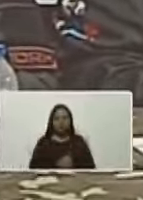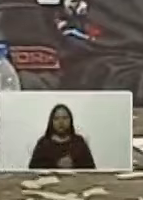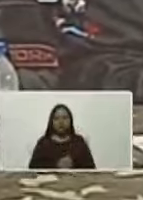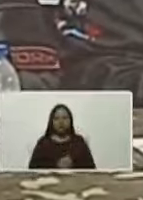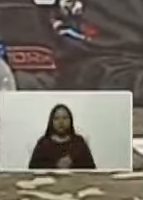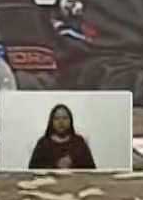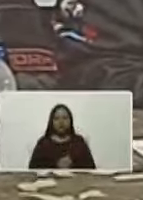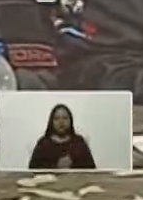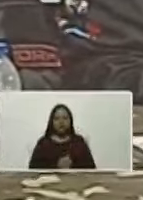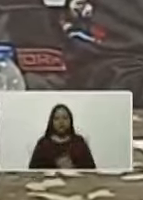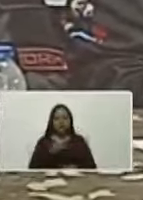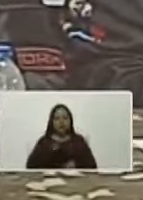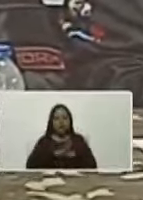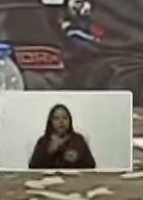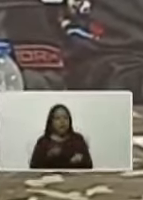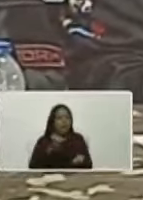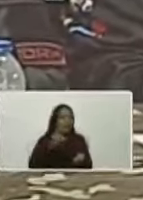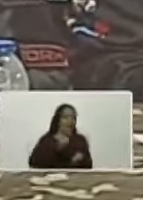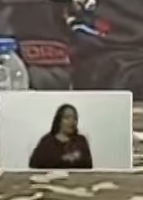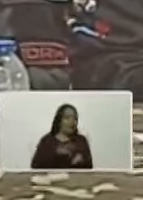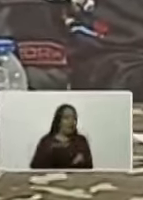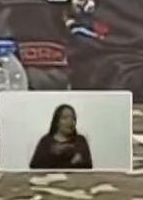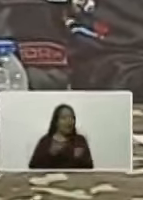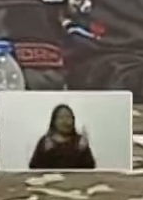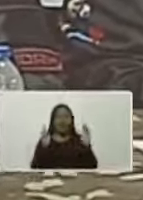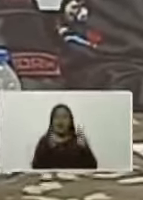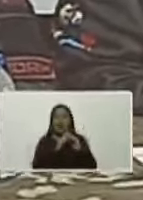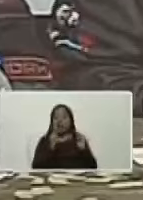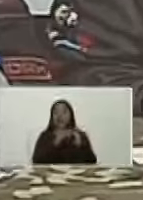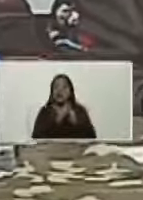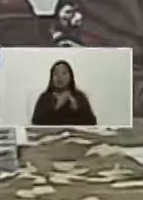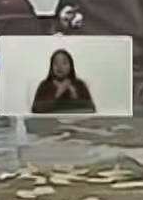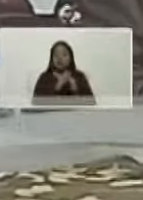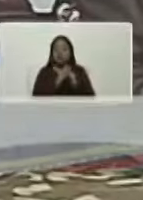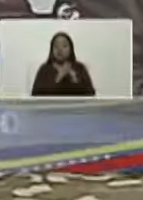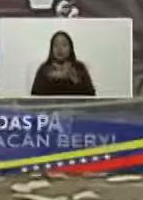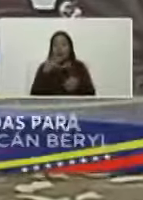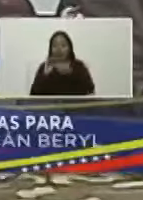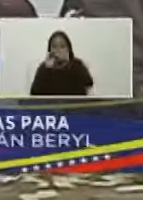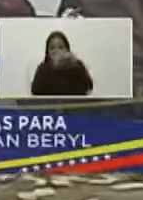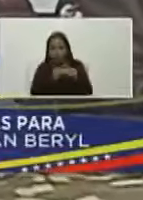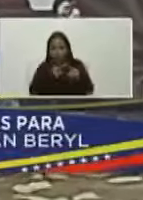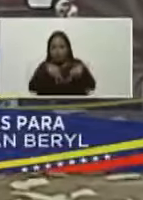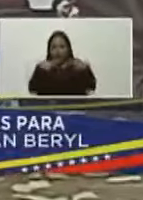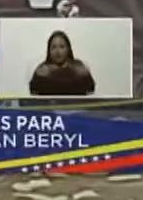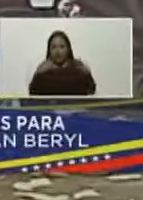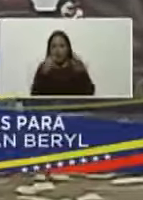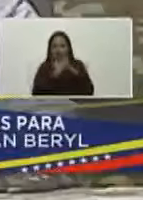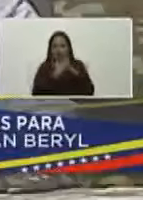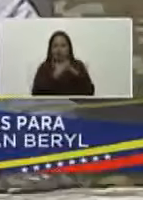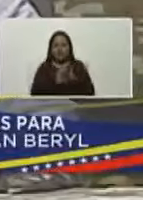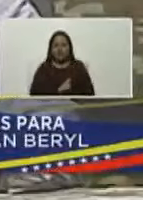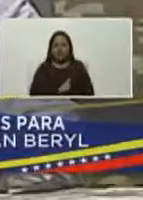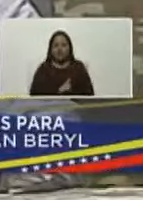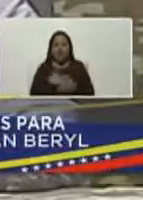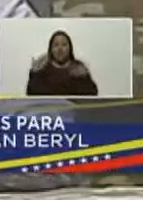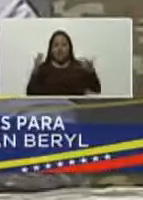porque lo que más fue afectado fue la vivienda. Reconstruir las casas, la gran misión Barrio Nuevo, Barrio